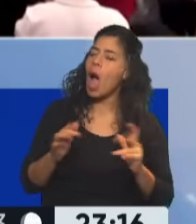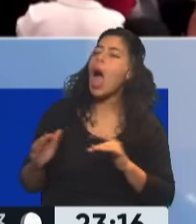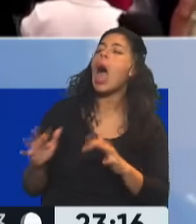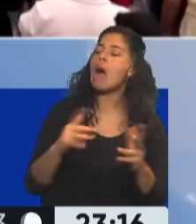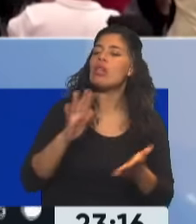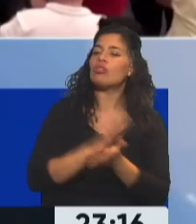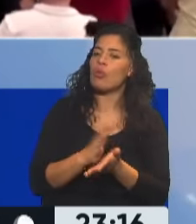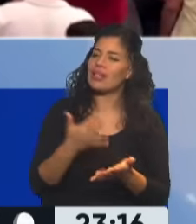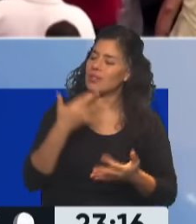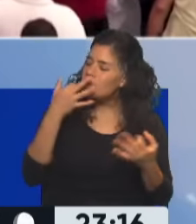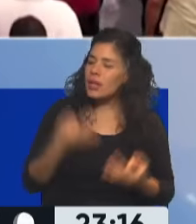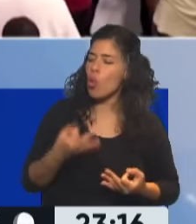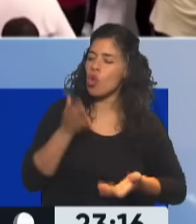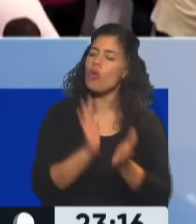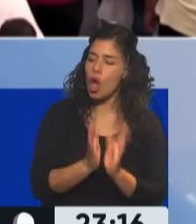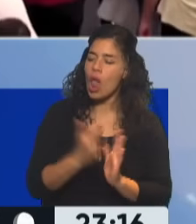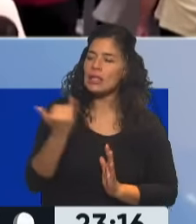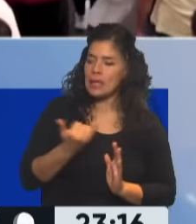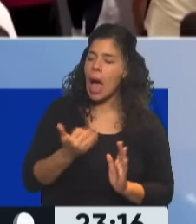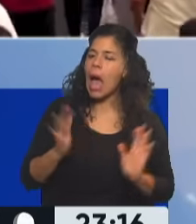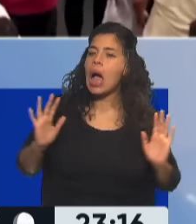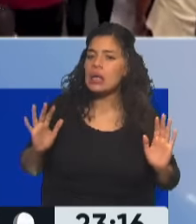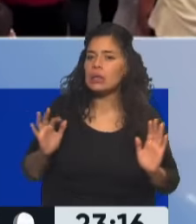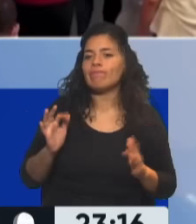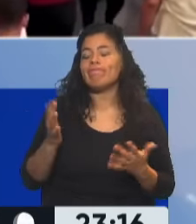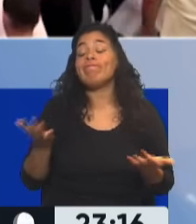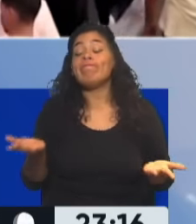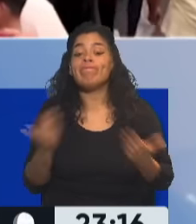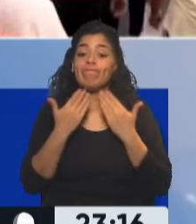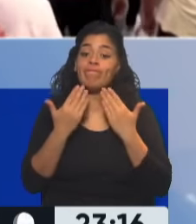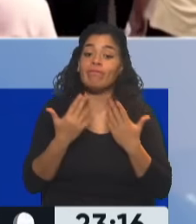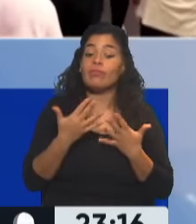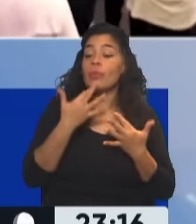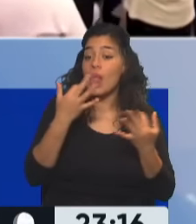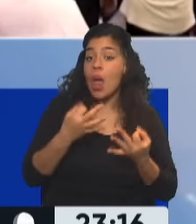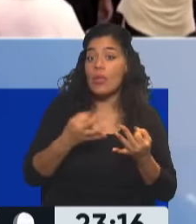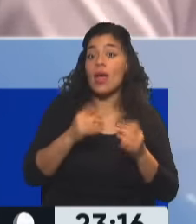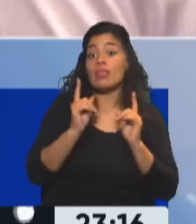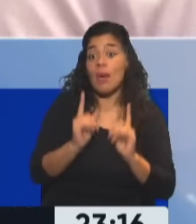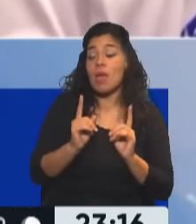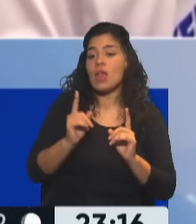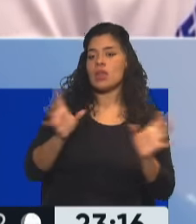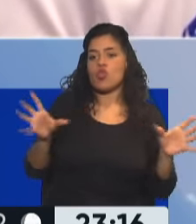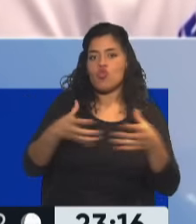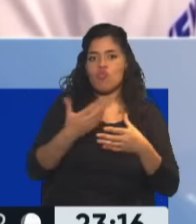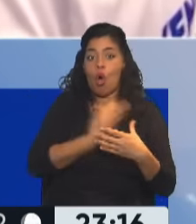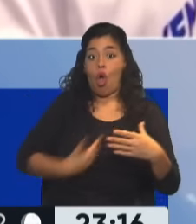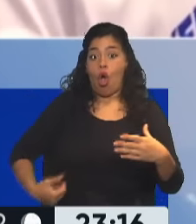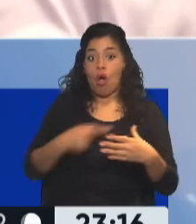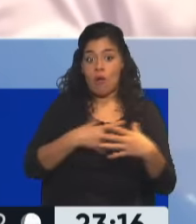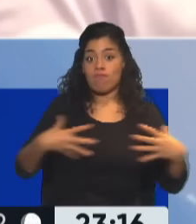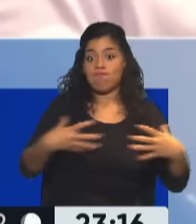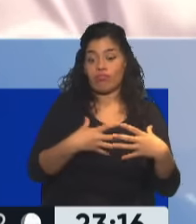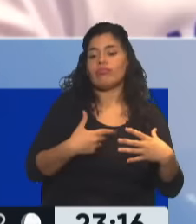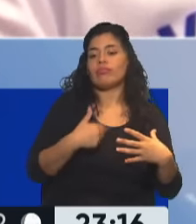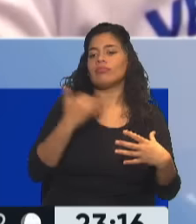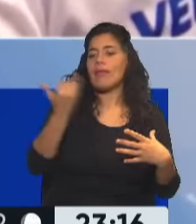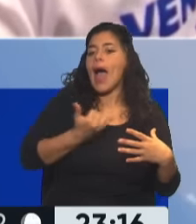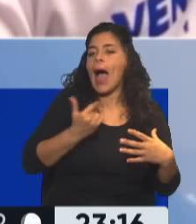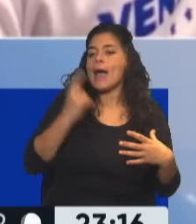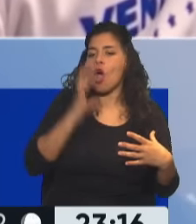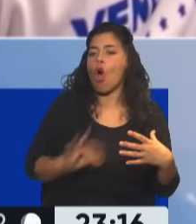se reconoce el resultado, si llega a ganar la oposición. A su vez también desde el oficialismo, también un poco en esa misma narrativa, pero con